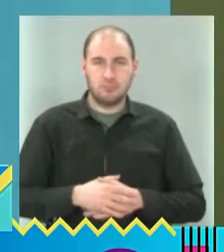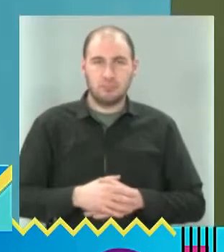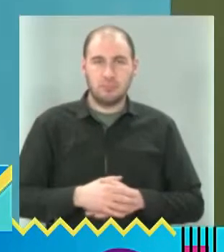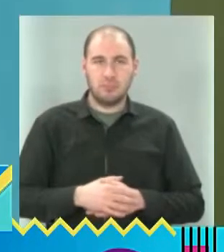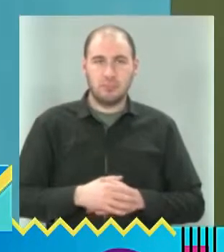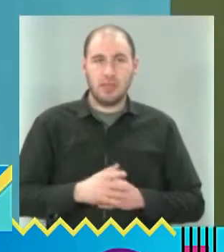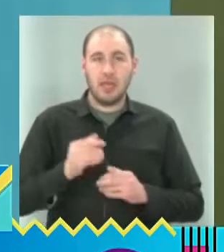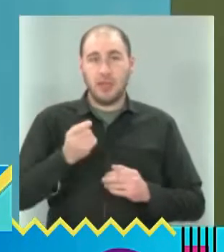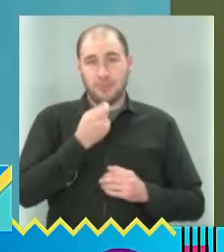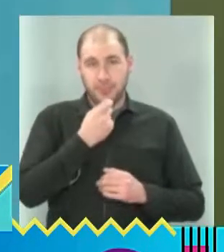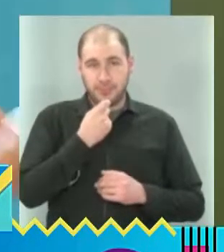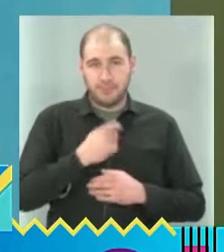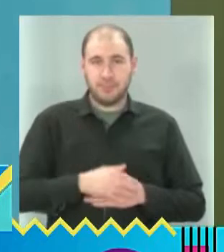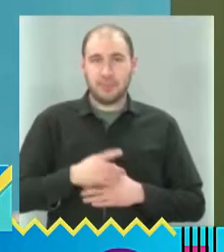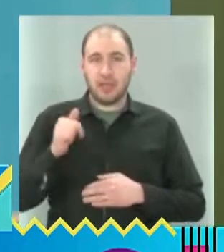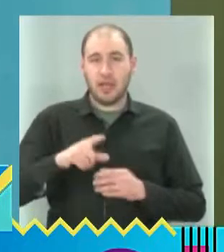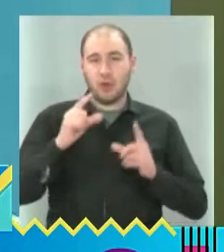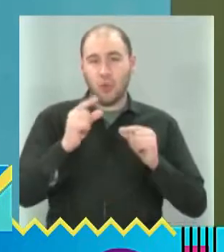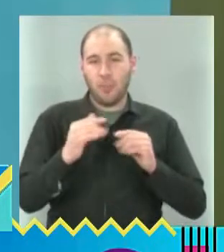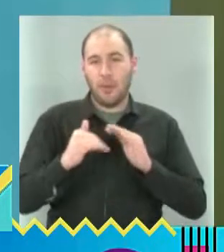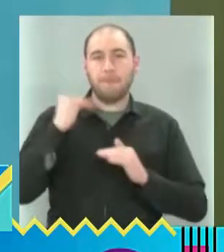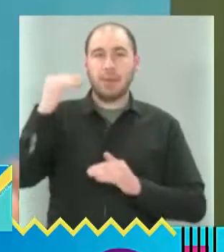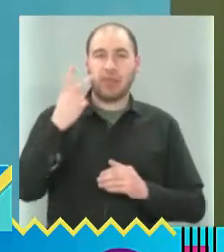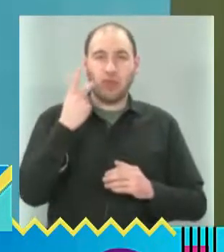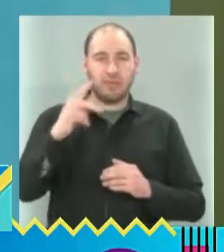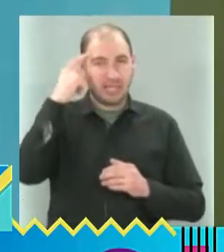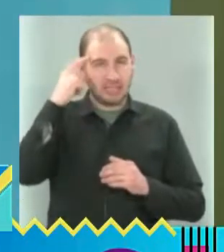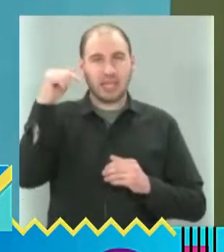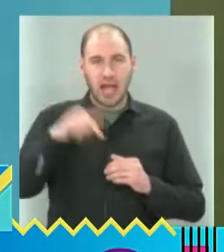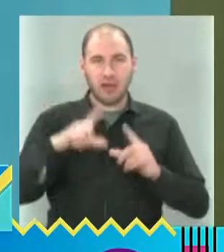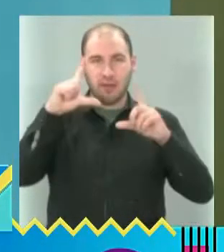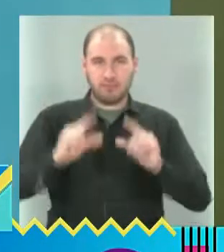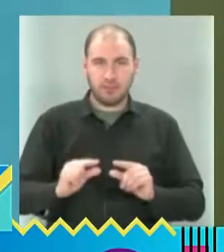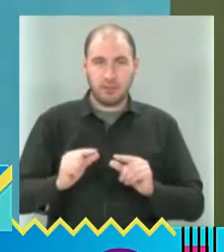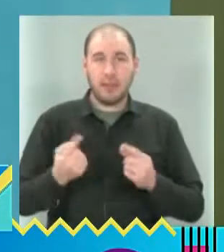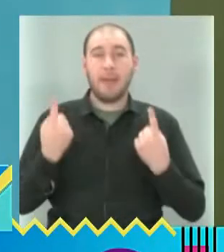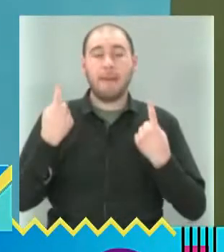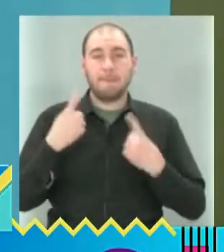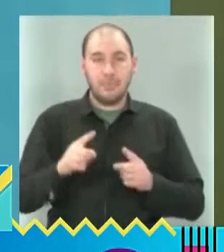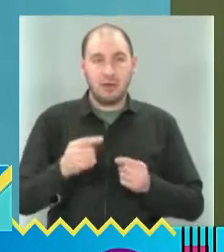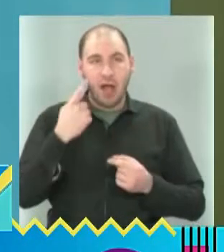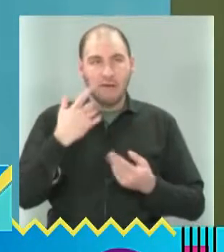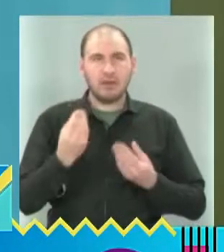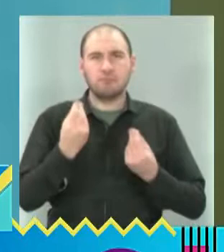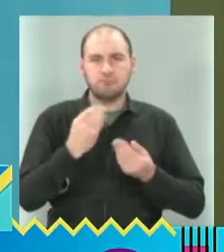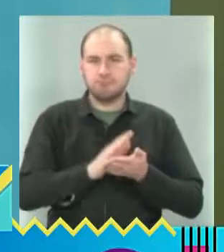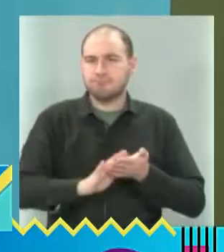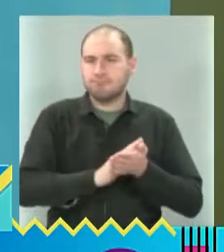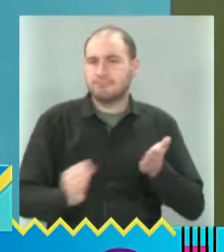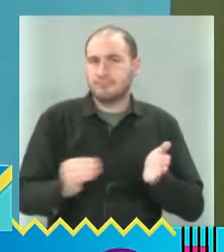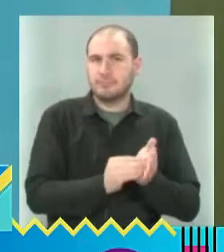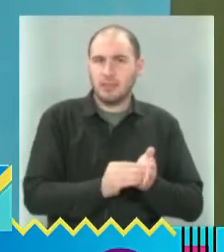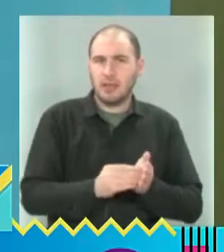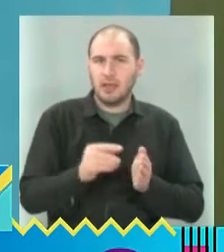en el caso, digamos, que había un número mucho mayor en el 2010, ahora se reduce, pero bueno, lo que tiene que ver es cómo se contemplaba, o sea, cómo